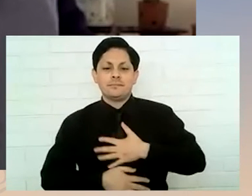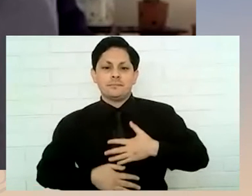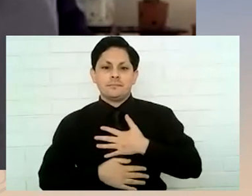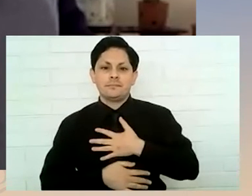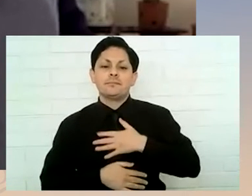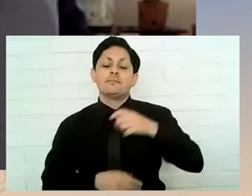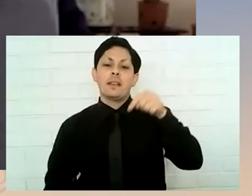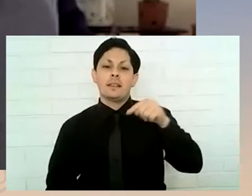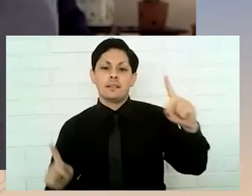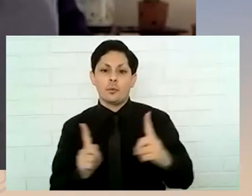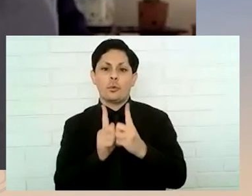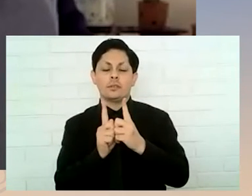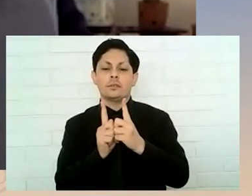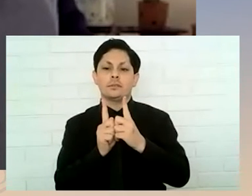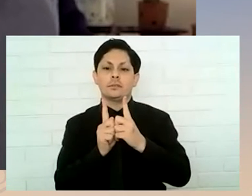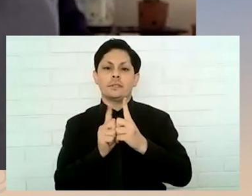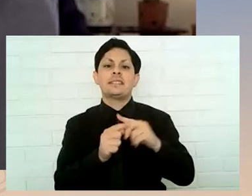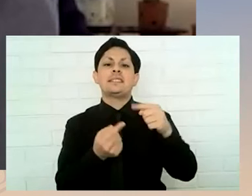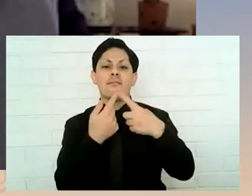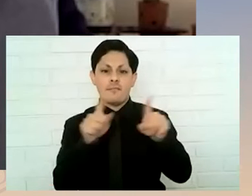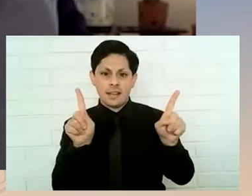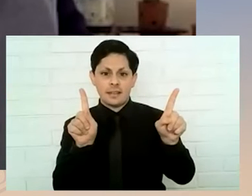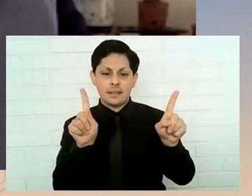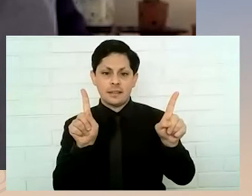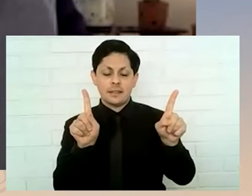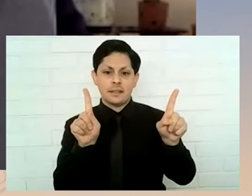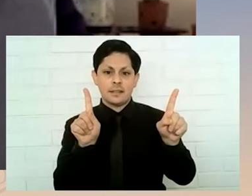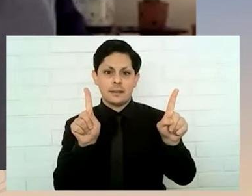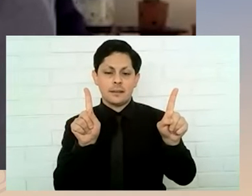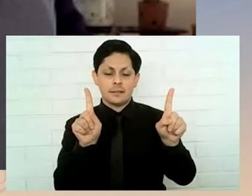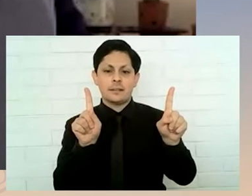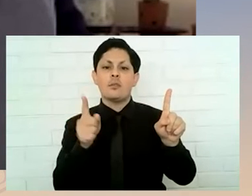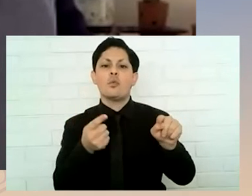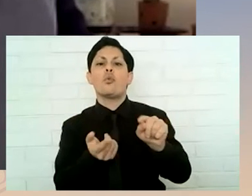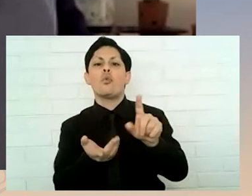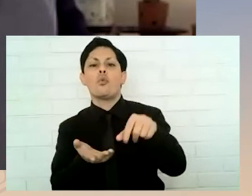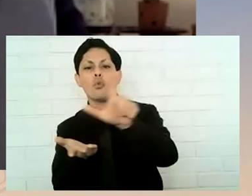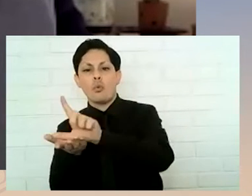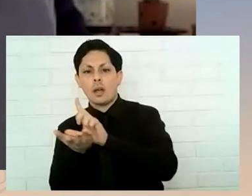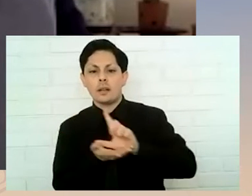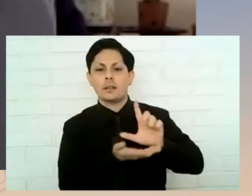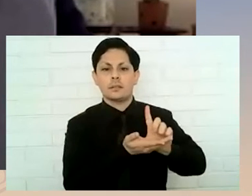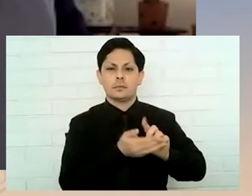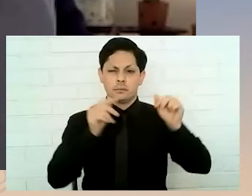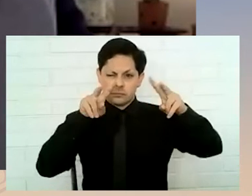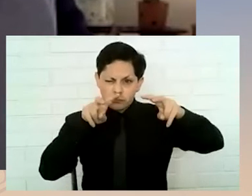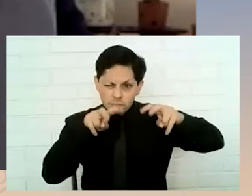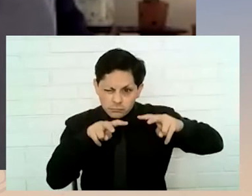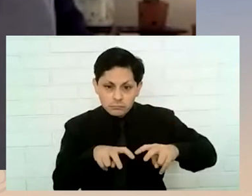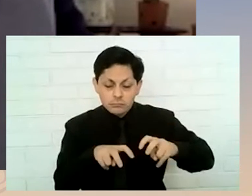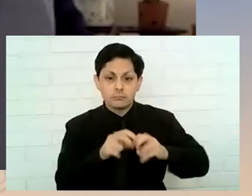estos encuentros en diferentes lugares de nuestro continente. Es investigadora responsable de